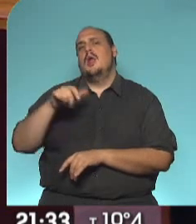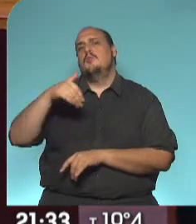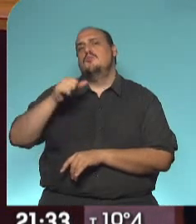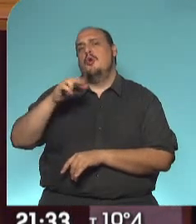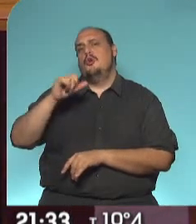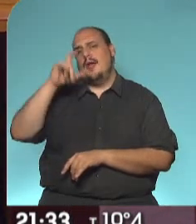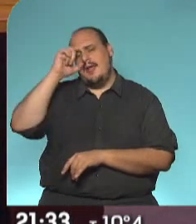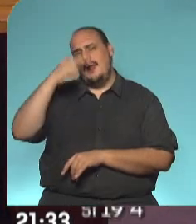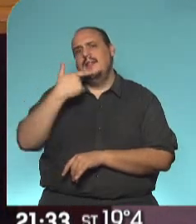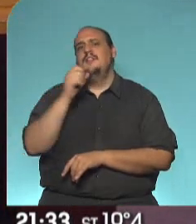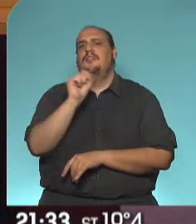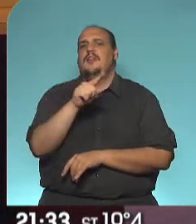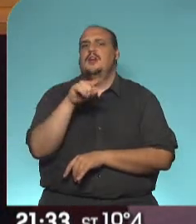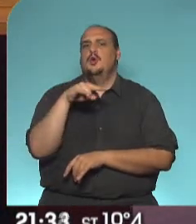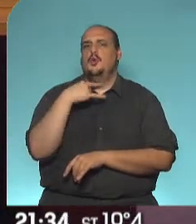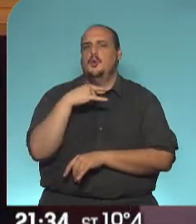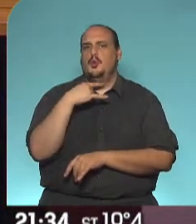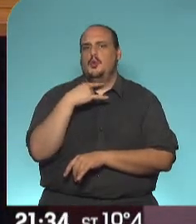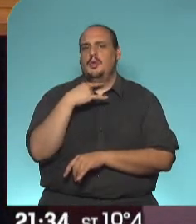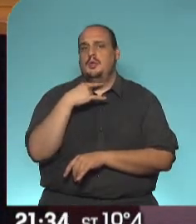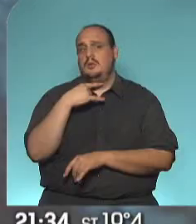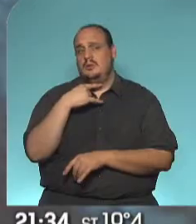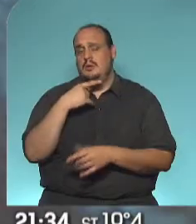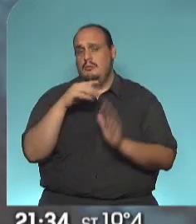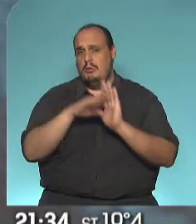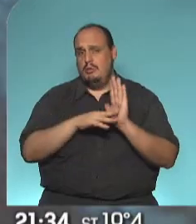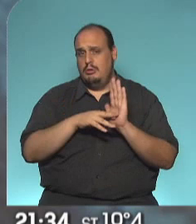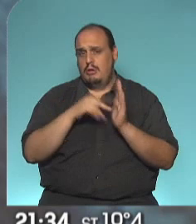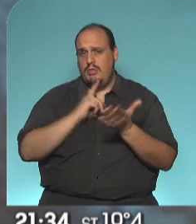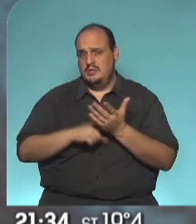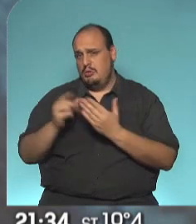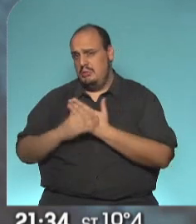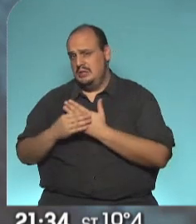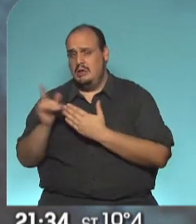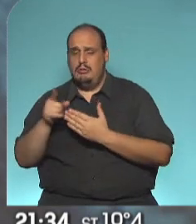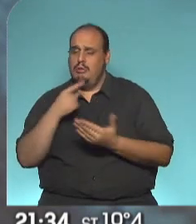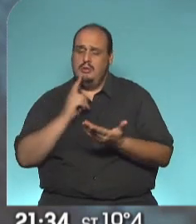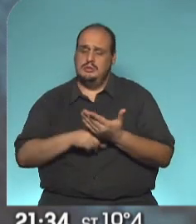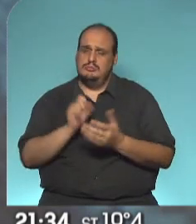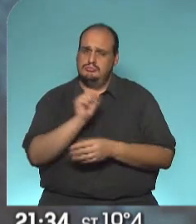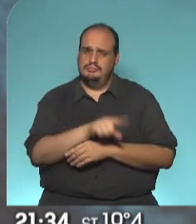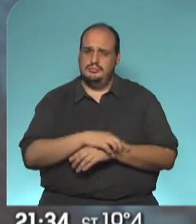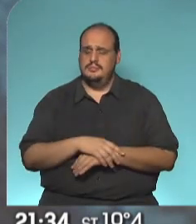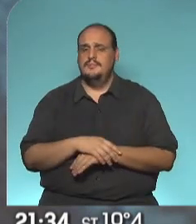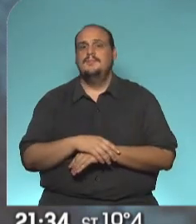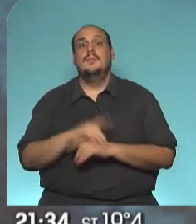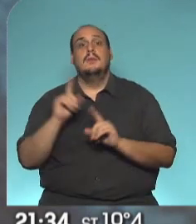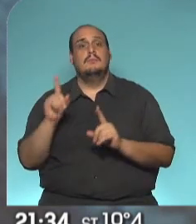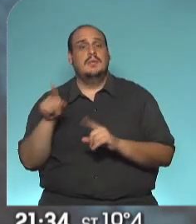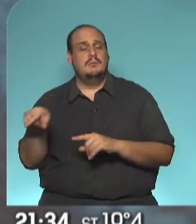protocolo no depende del ministerio de mucho menos no depende más de las palabras del presidente y cómo